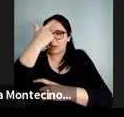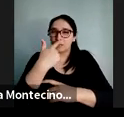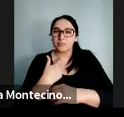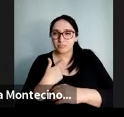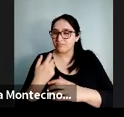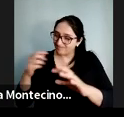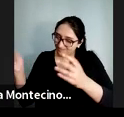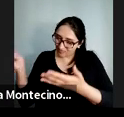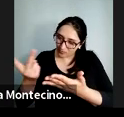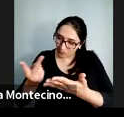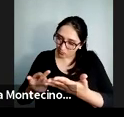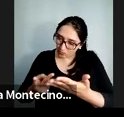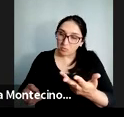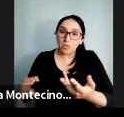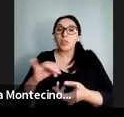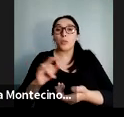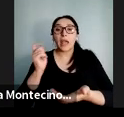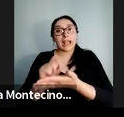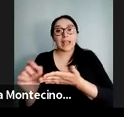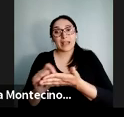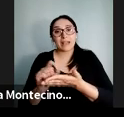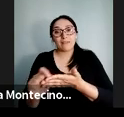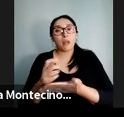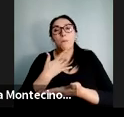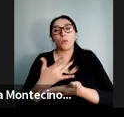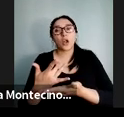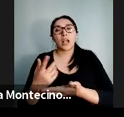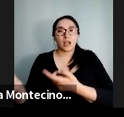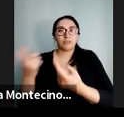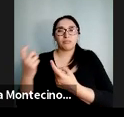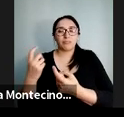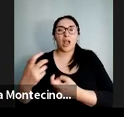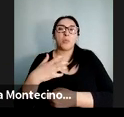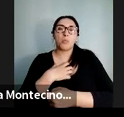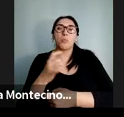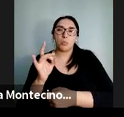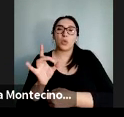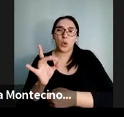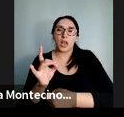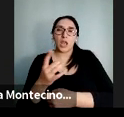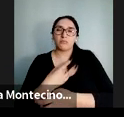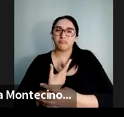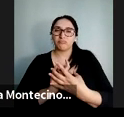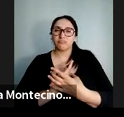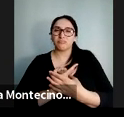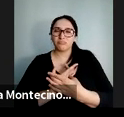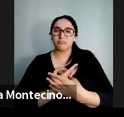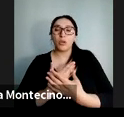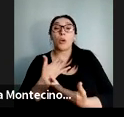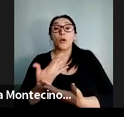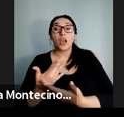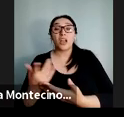etc. Y escribir por qué te dolió ese ataque o por qué te afectó. Afectó porque hablaba